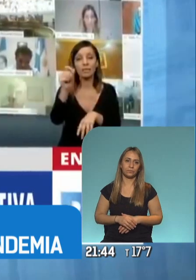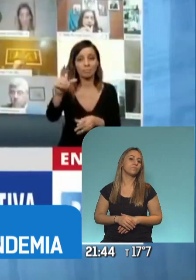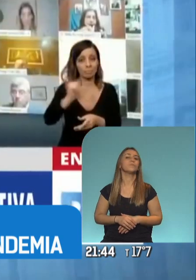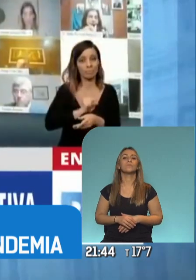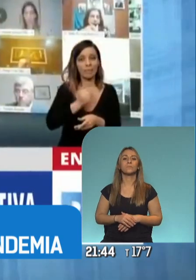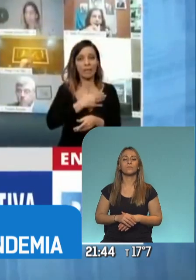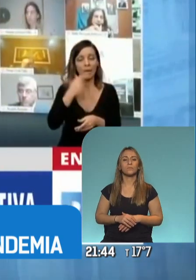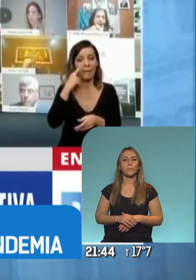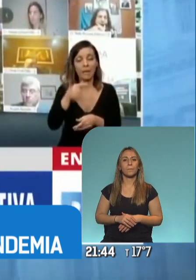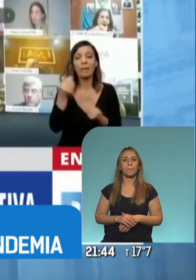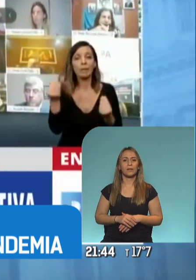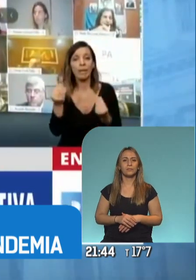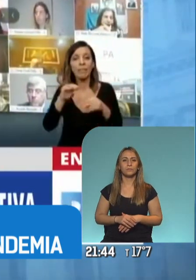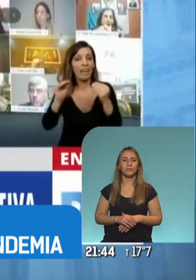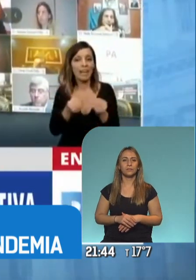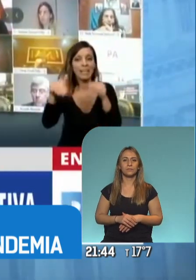intención es que sí, un